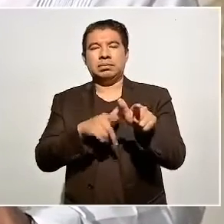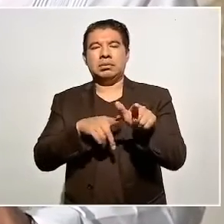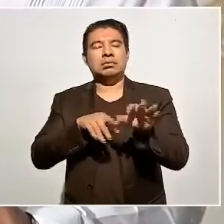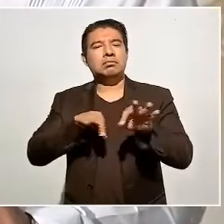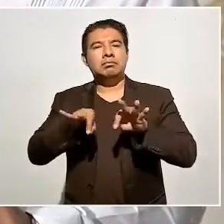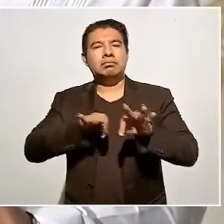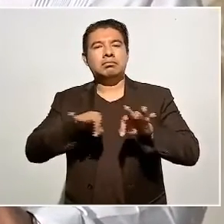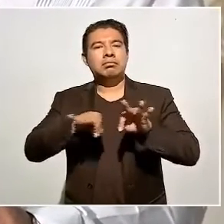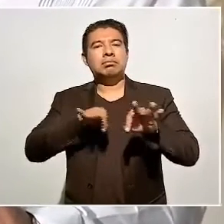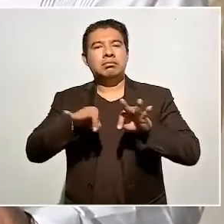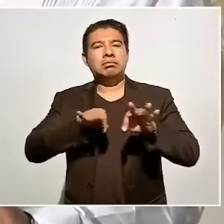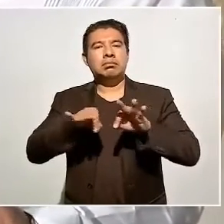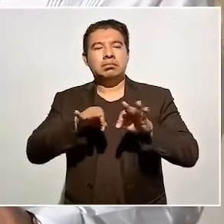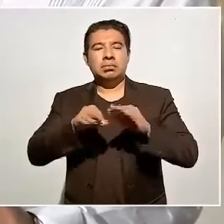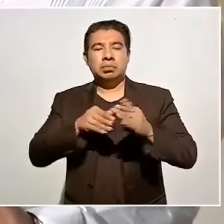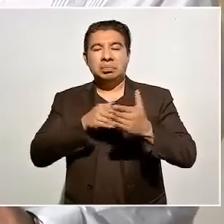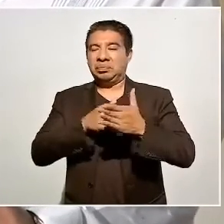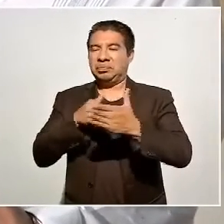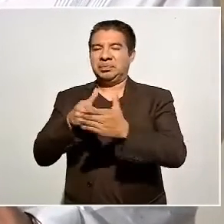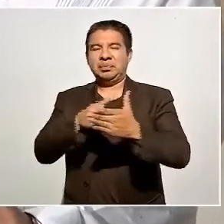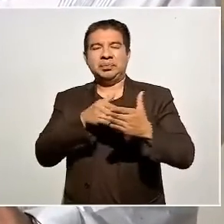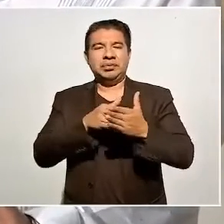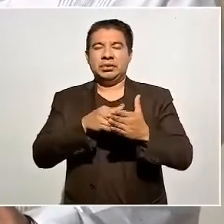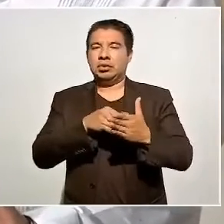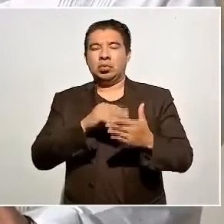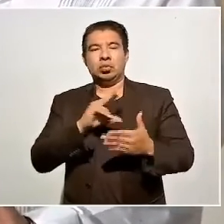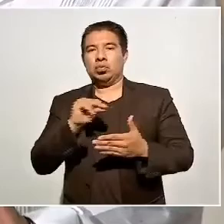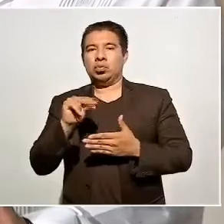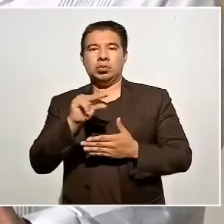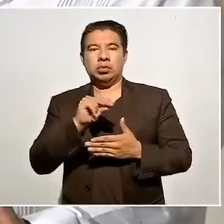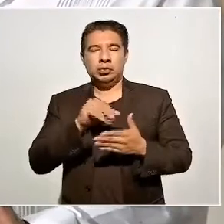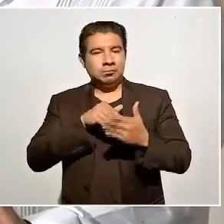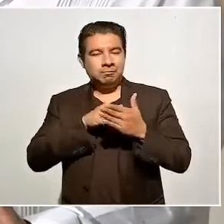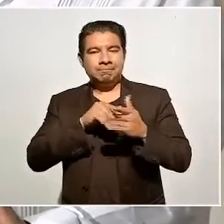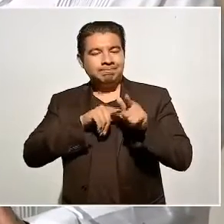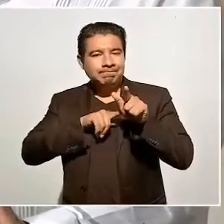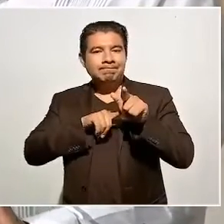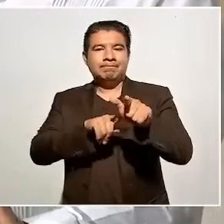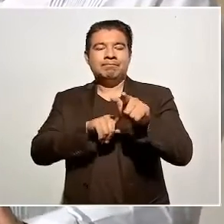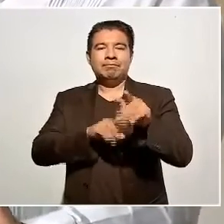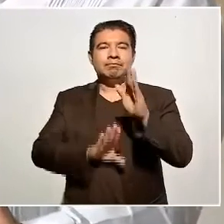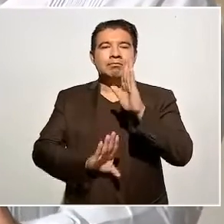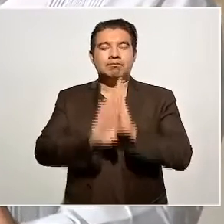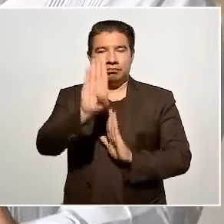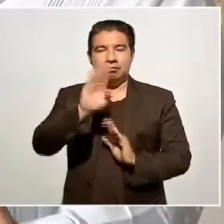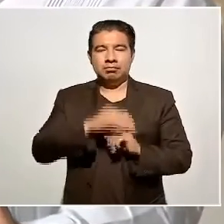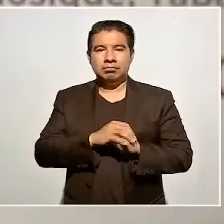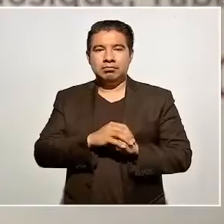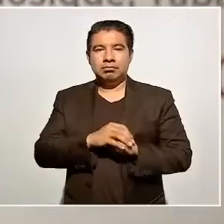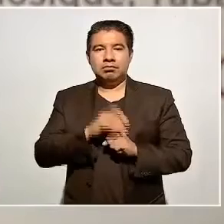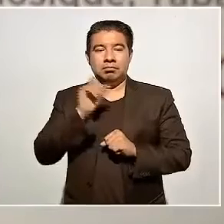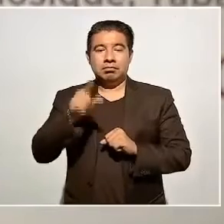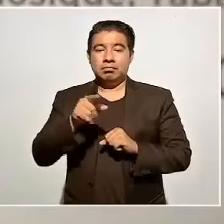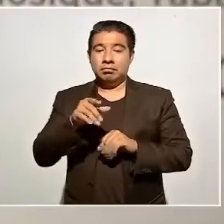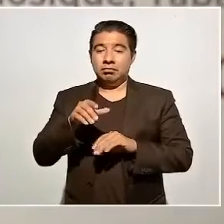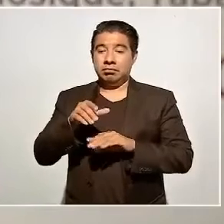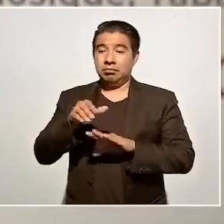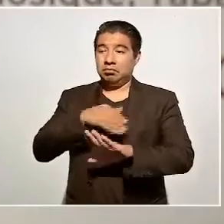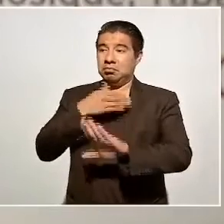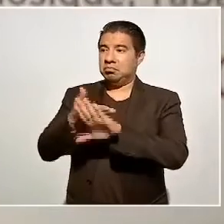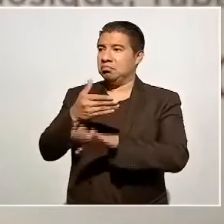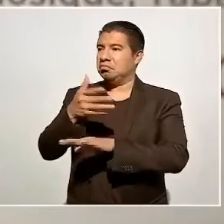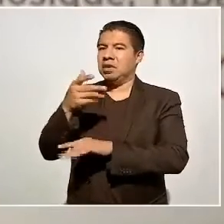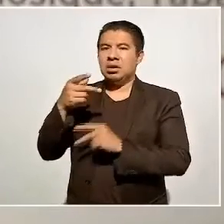trabajando sin obstáculos, porque no se afecta el medio